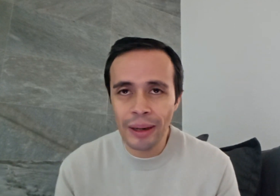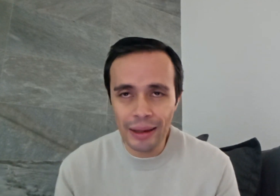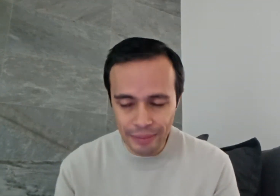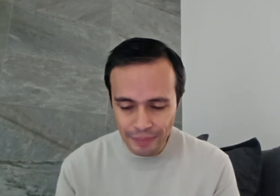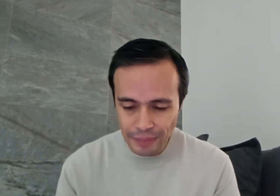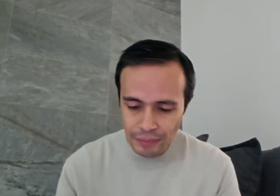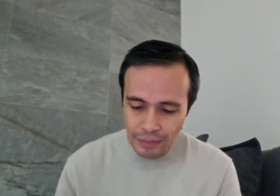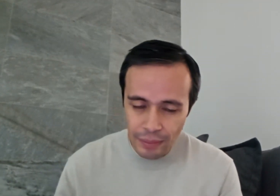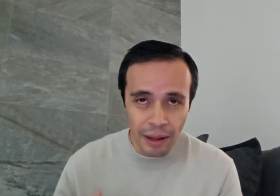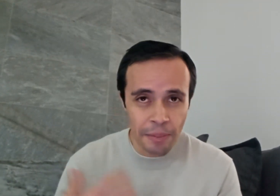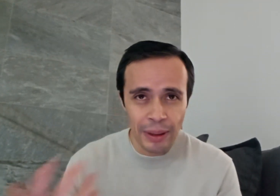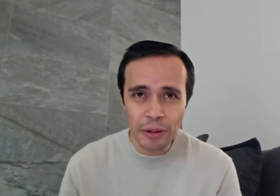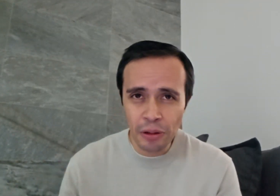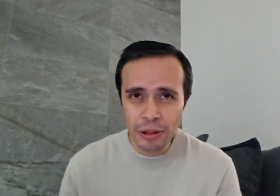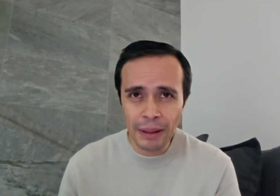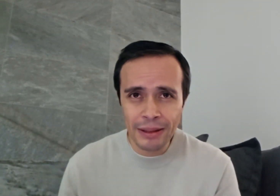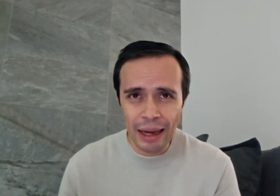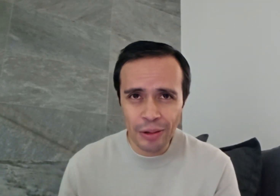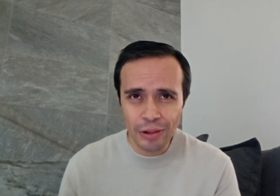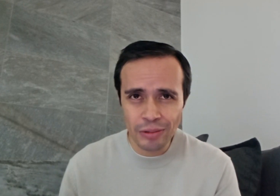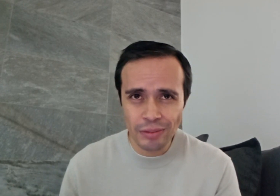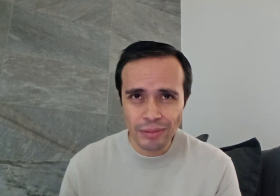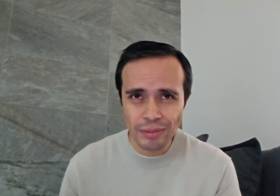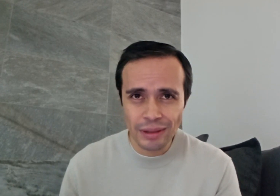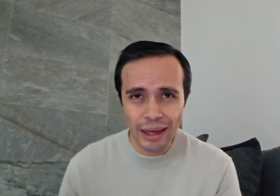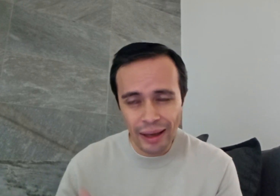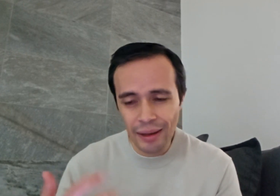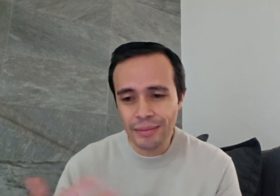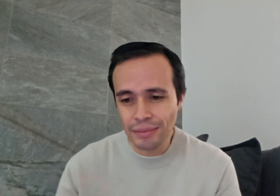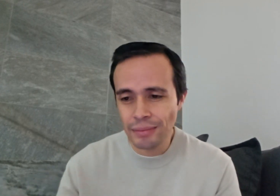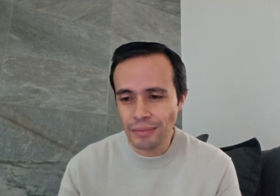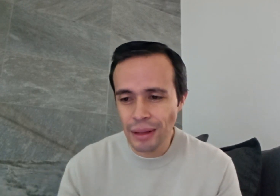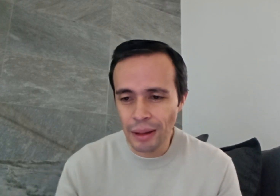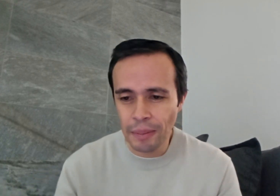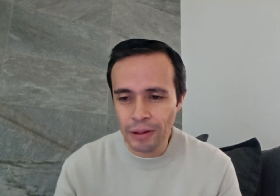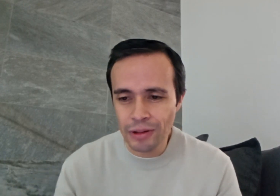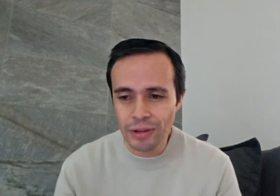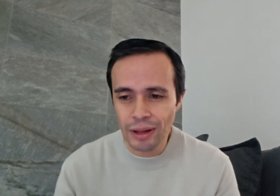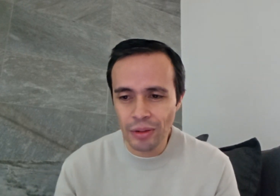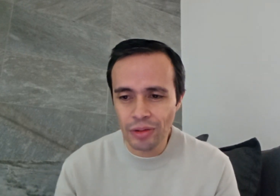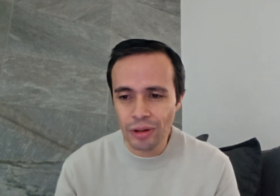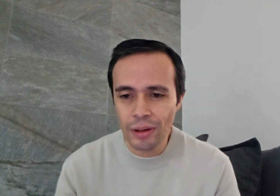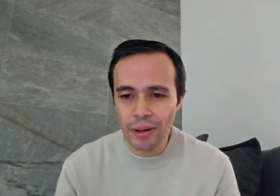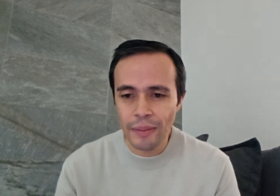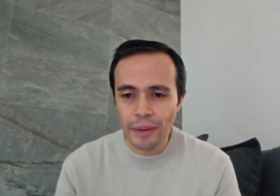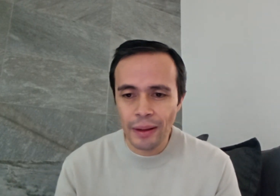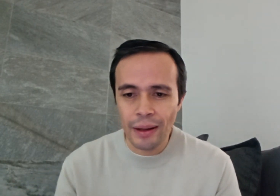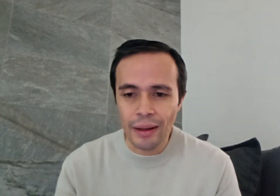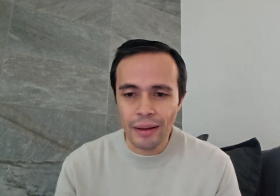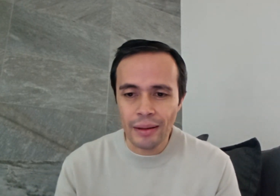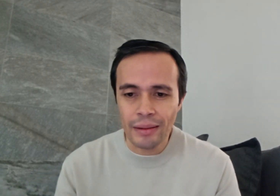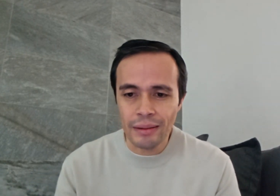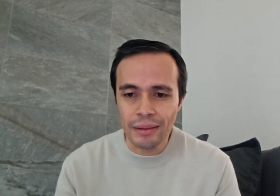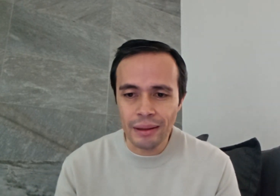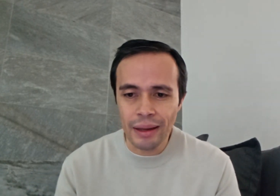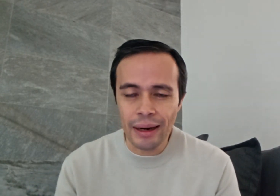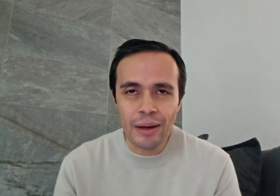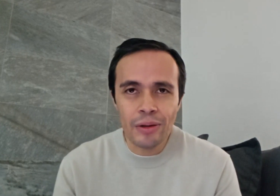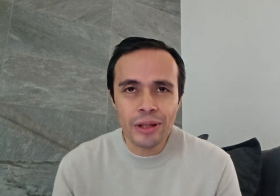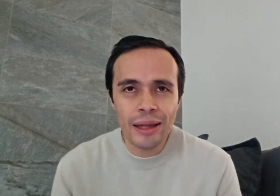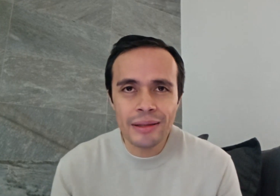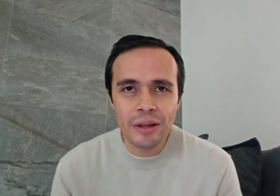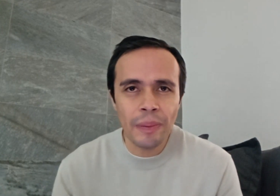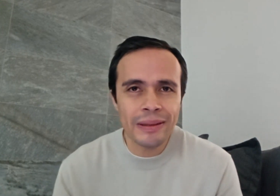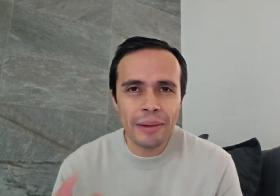régimen neoliberal, para algunos empresarios que pues incluso